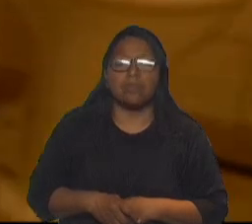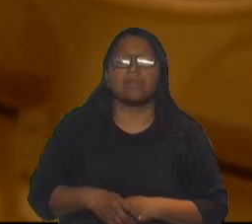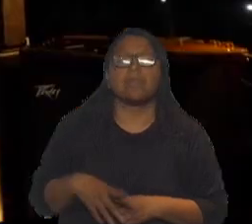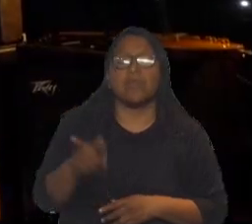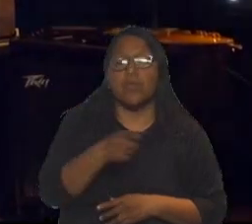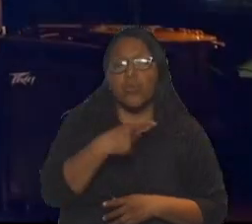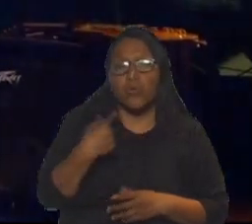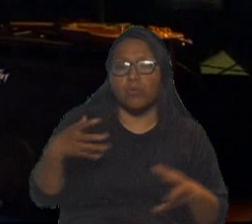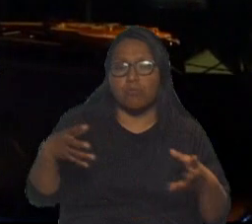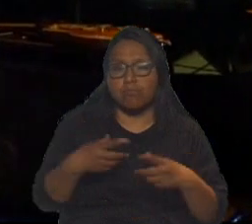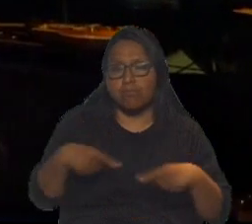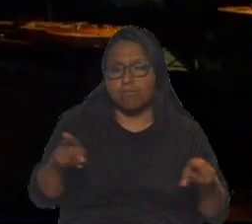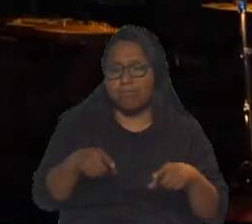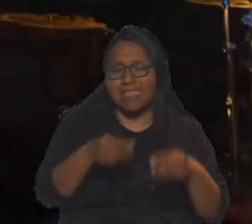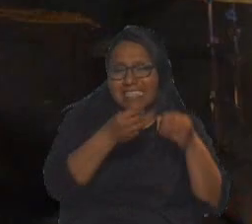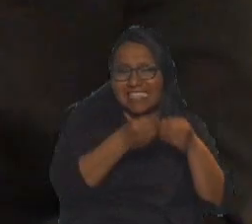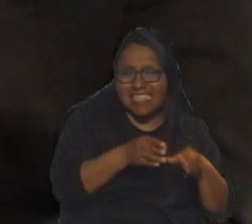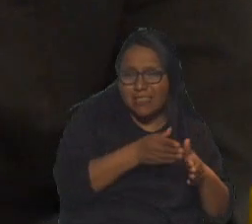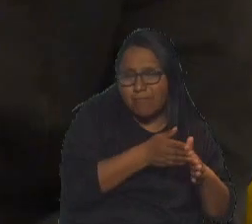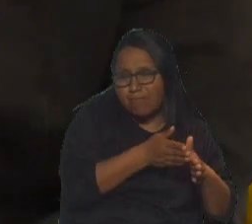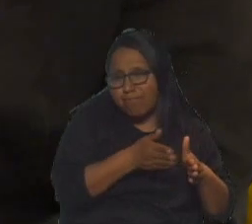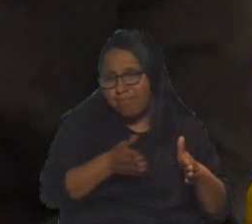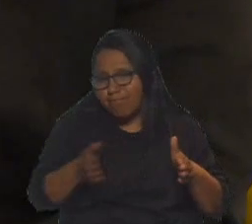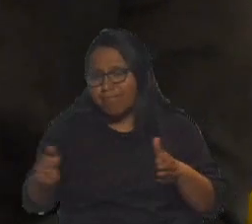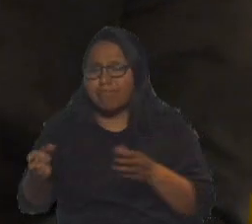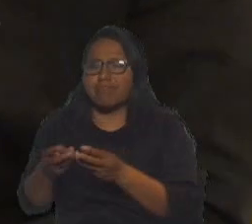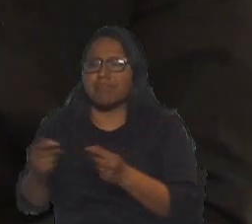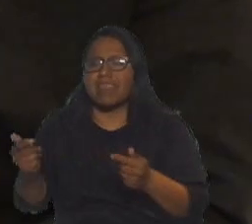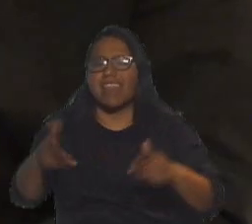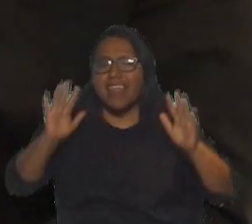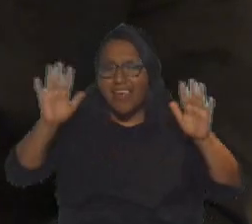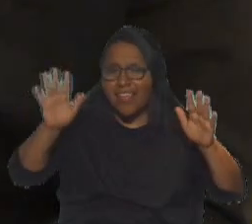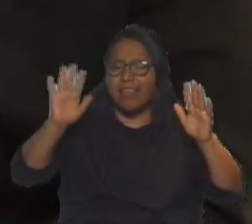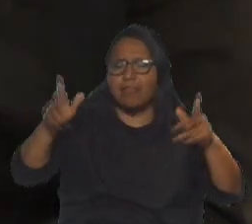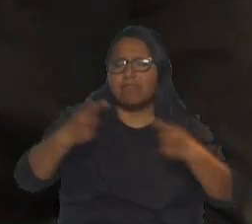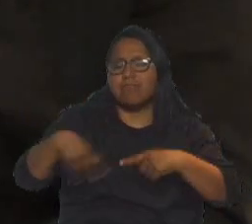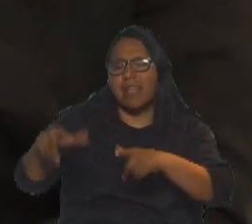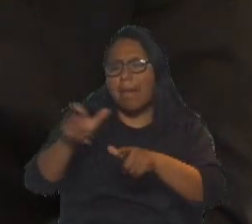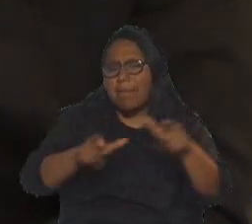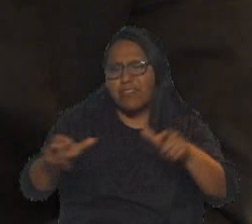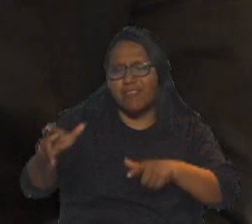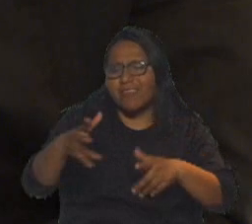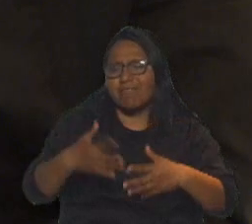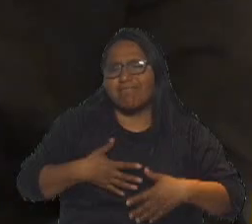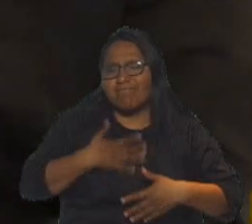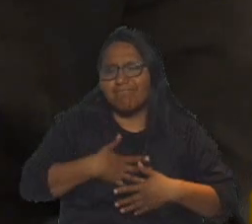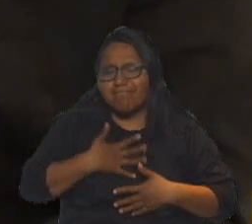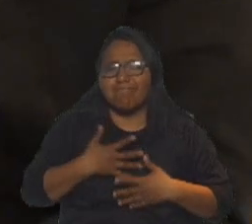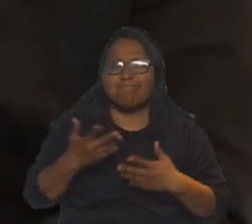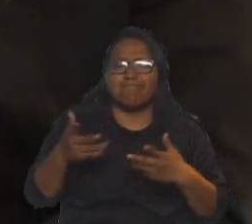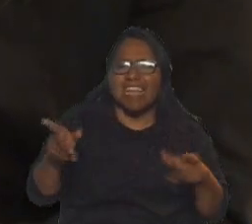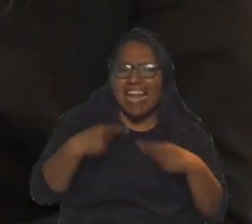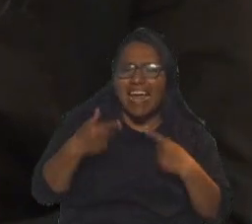nuestros conciertos desde principio a final son de mucho arengue, la gente los vive cada canción, cada